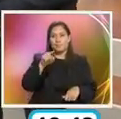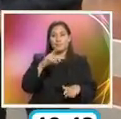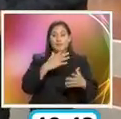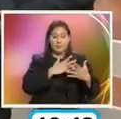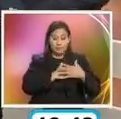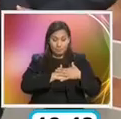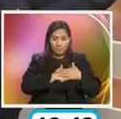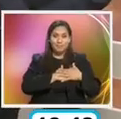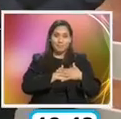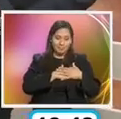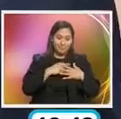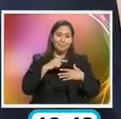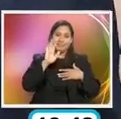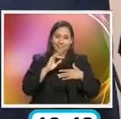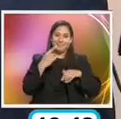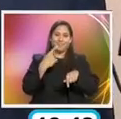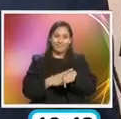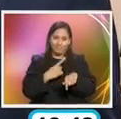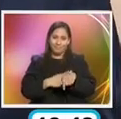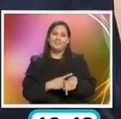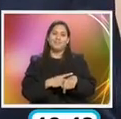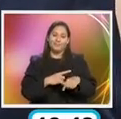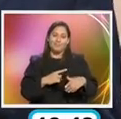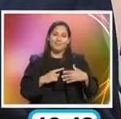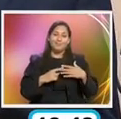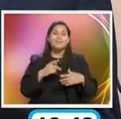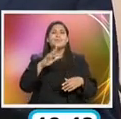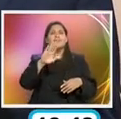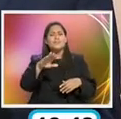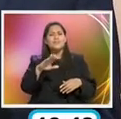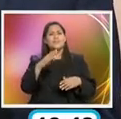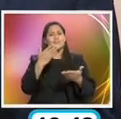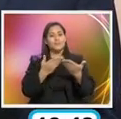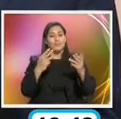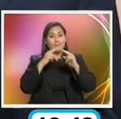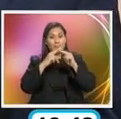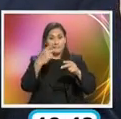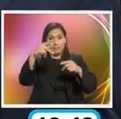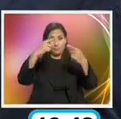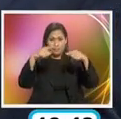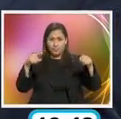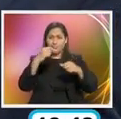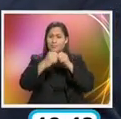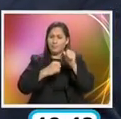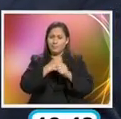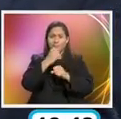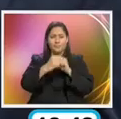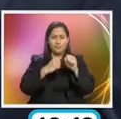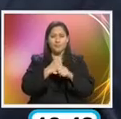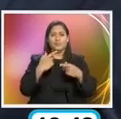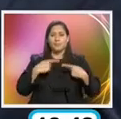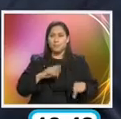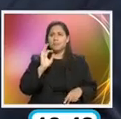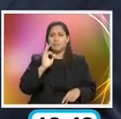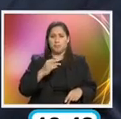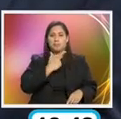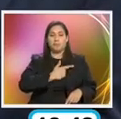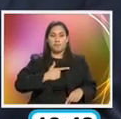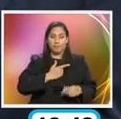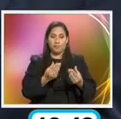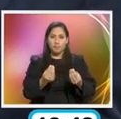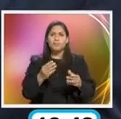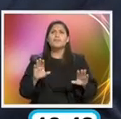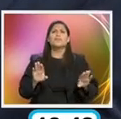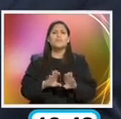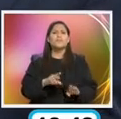amor es una enfermedad, ¿no? También Sí. considerada. Oigan, en esta trayectoria musical que llevan, que el público los ha aceptado muchísimo,